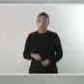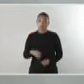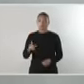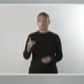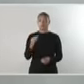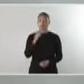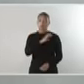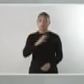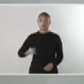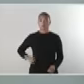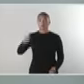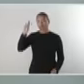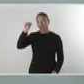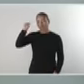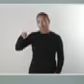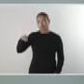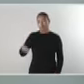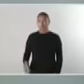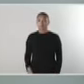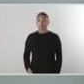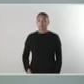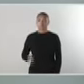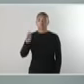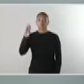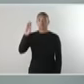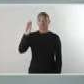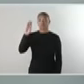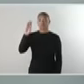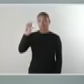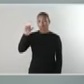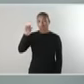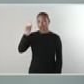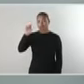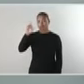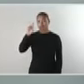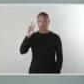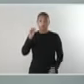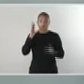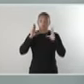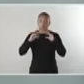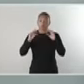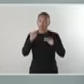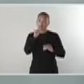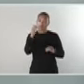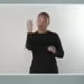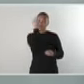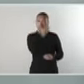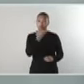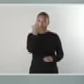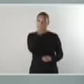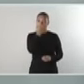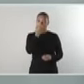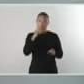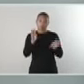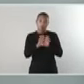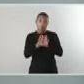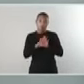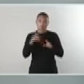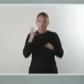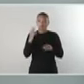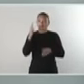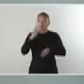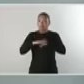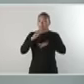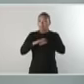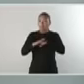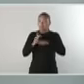Cabeza de Vaca Baltazar no te enseñaron nada en la escuelita como que tienes que seguir leyendo